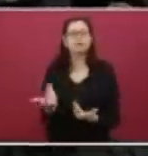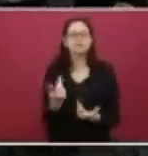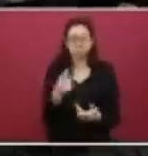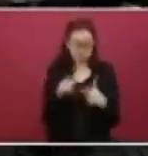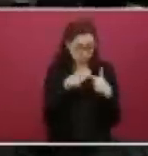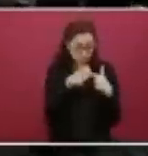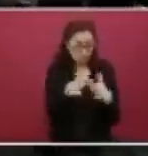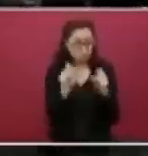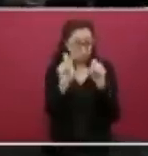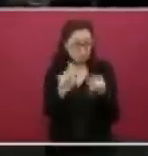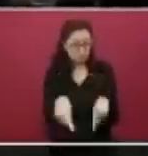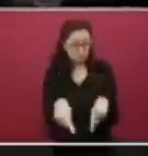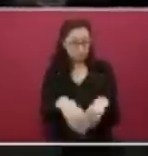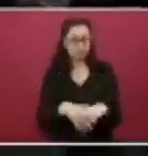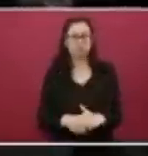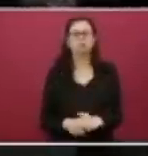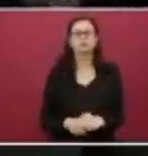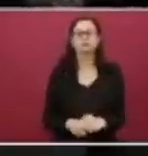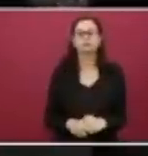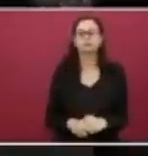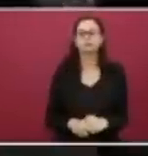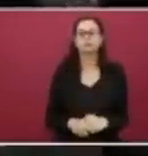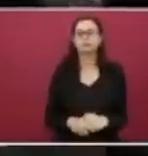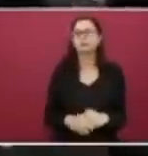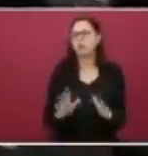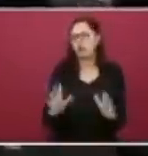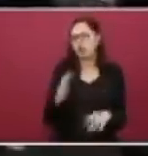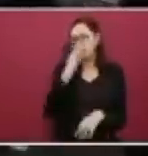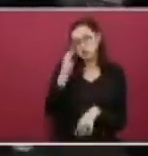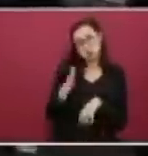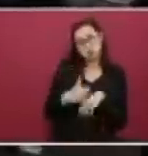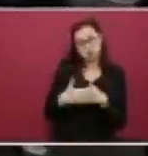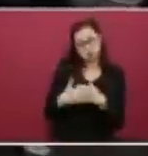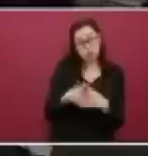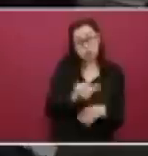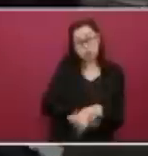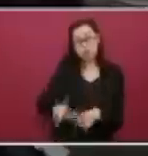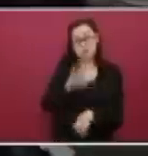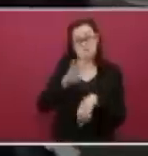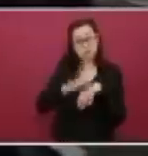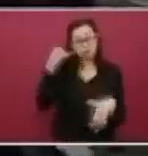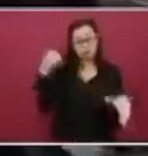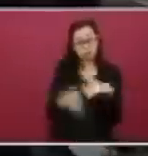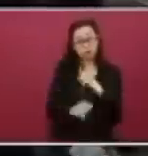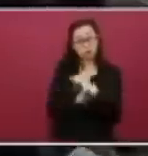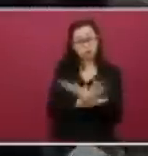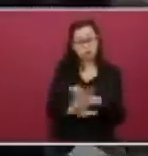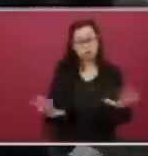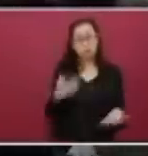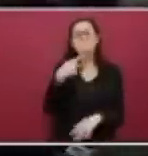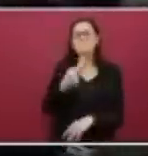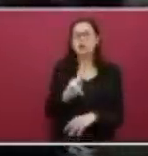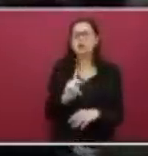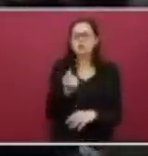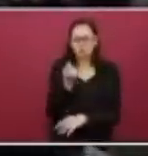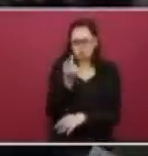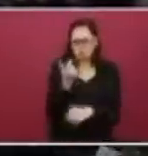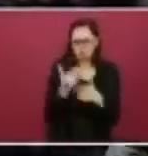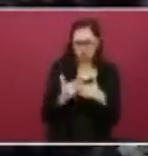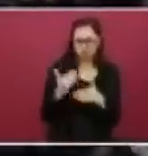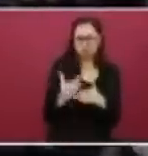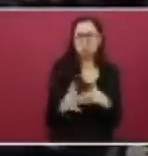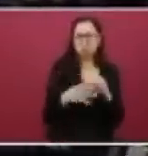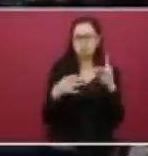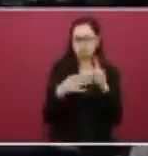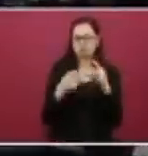aunque el lunes va a exponer en lo general pero de una vez si adelante algo que adelante el cantito